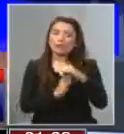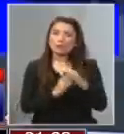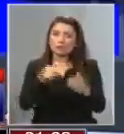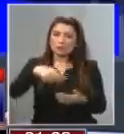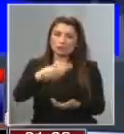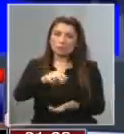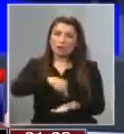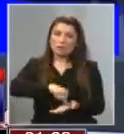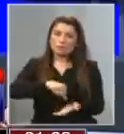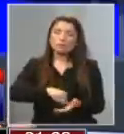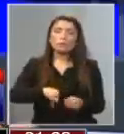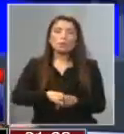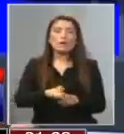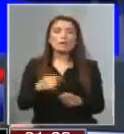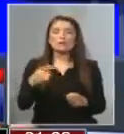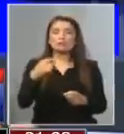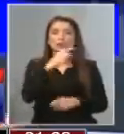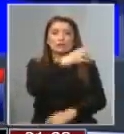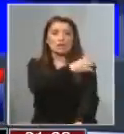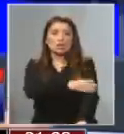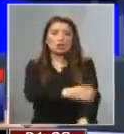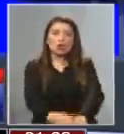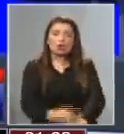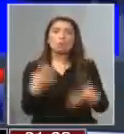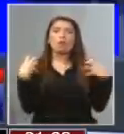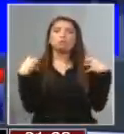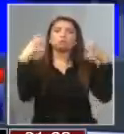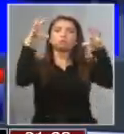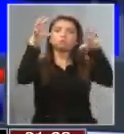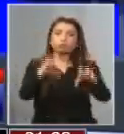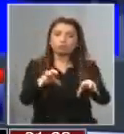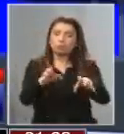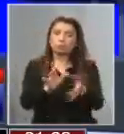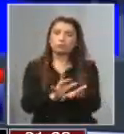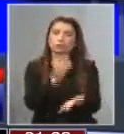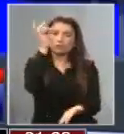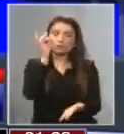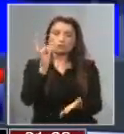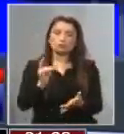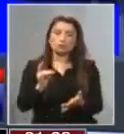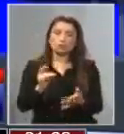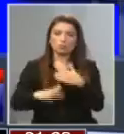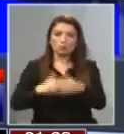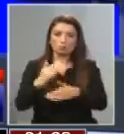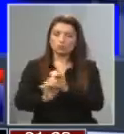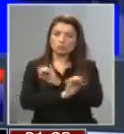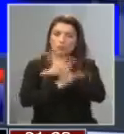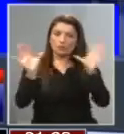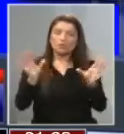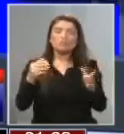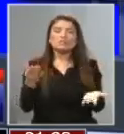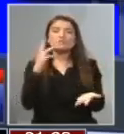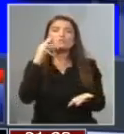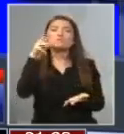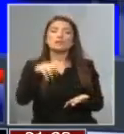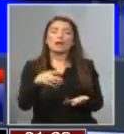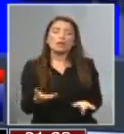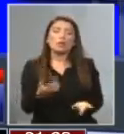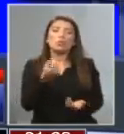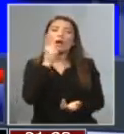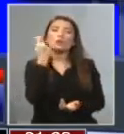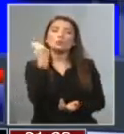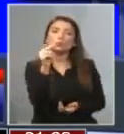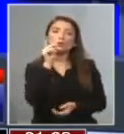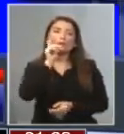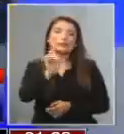el empoderar a las regiones en un proceso de decisión tan claro. Por lo tanto, desde ese punto de vista, ¿cuáles son sus críticas hacia quienes componen este...?